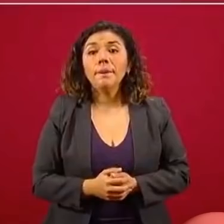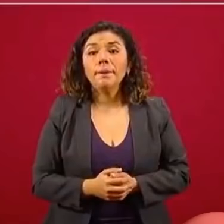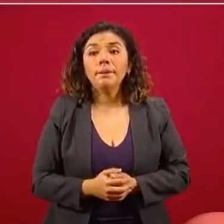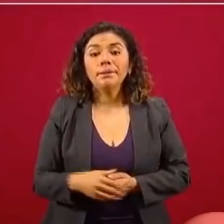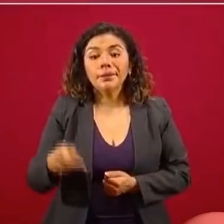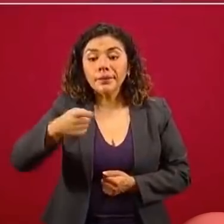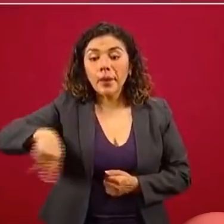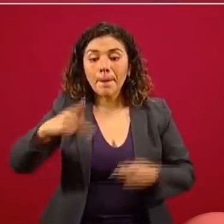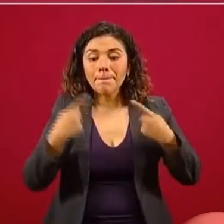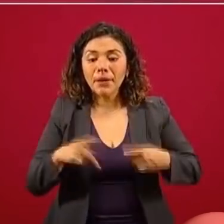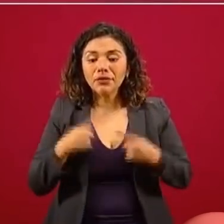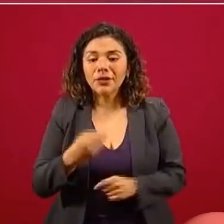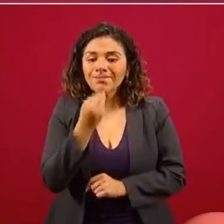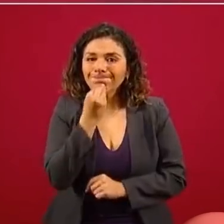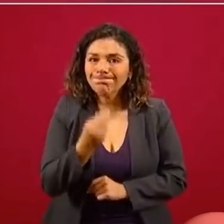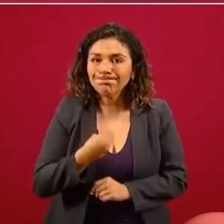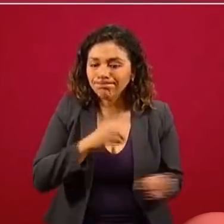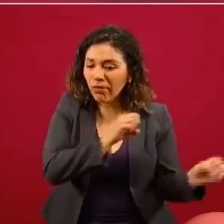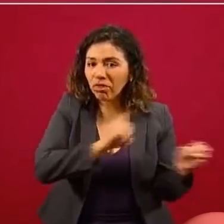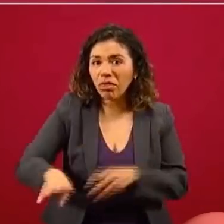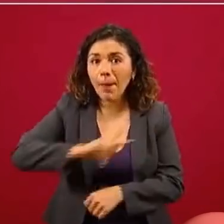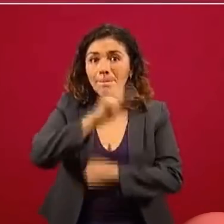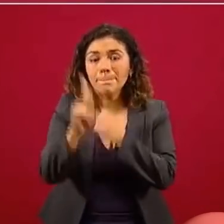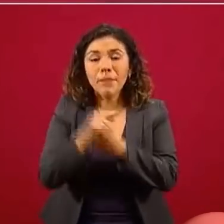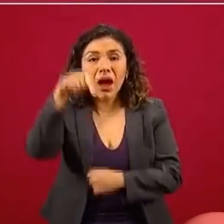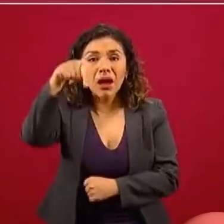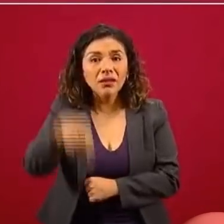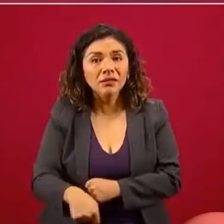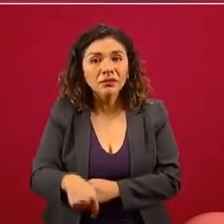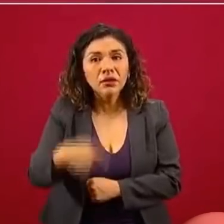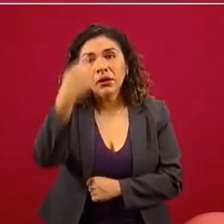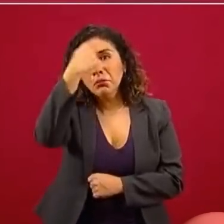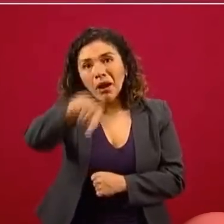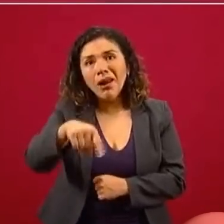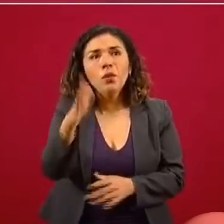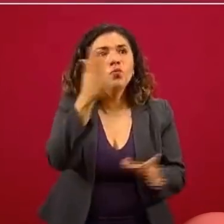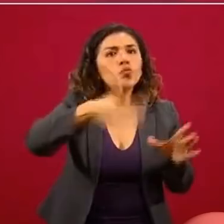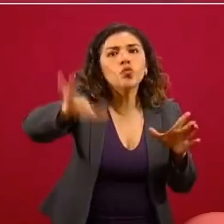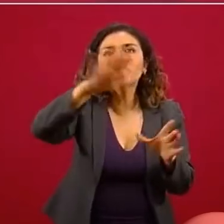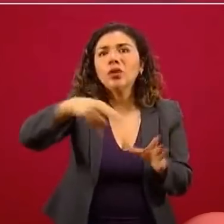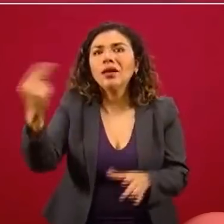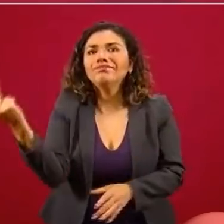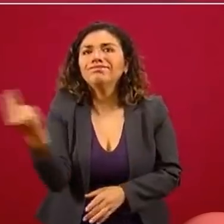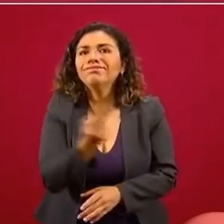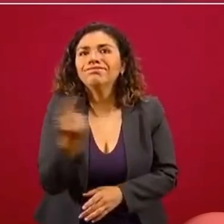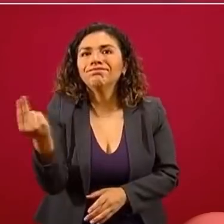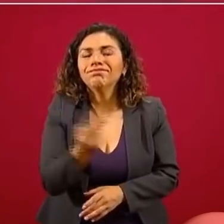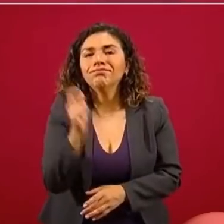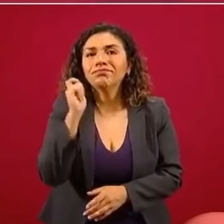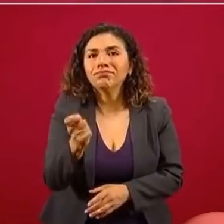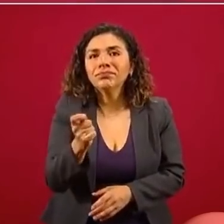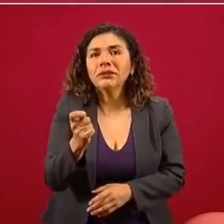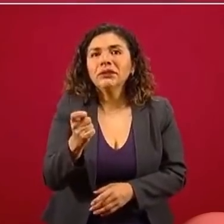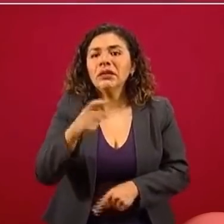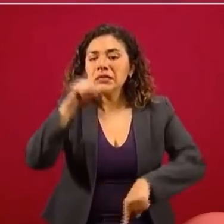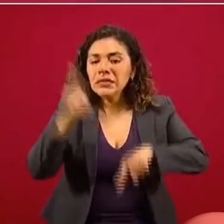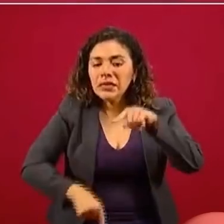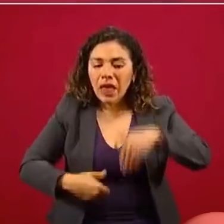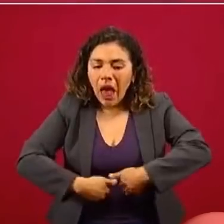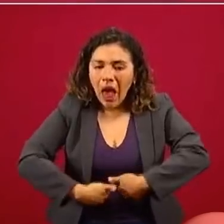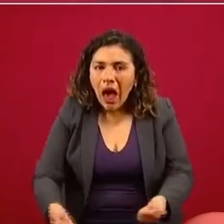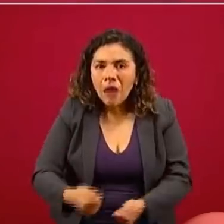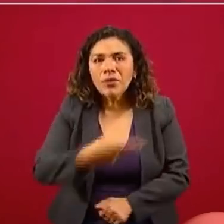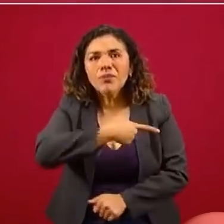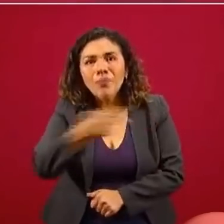tuvieron que abandonar el país para buscar algo que mitigue su hambre, su